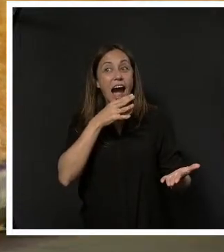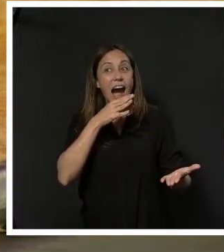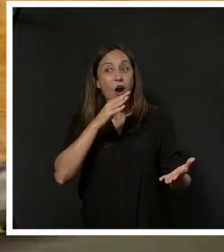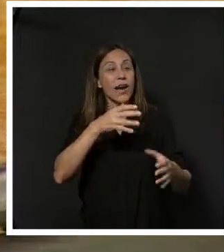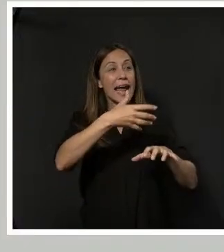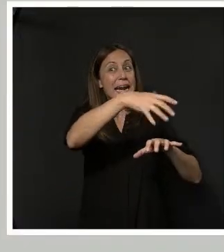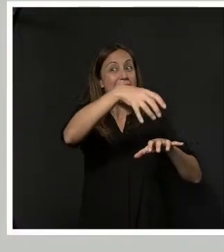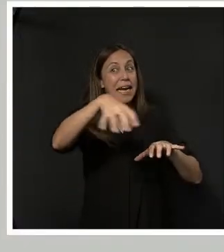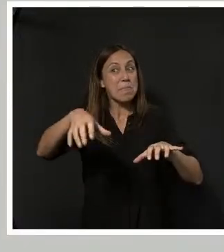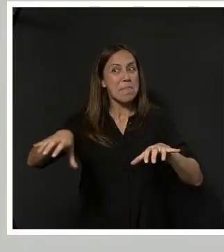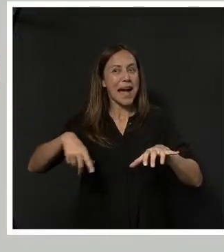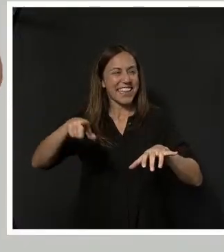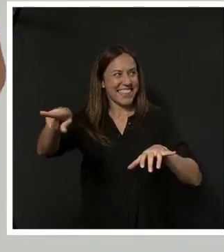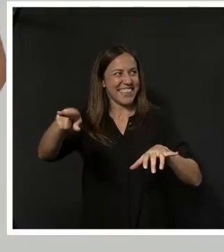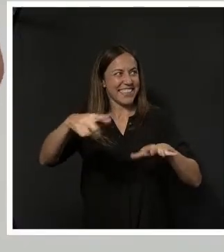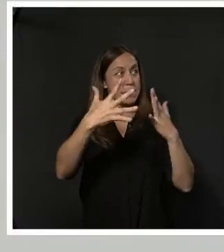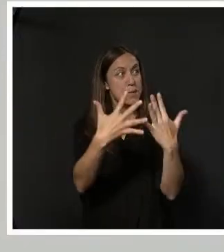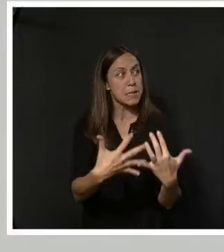qué maravilla